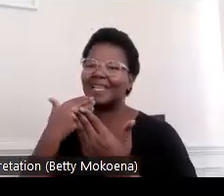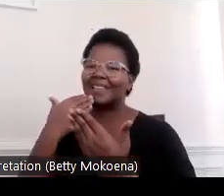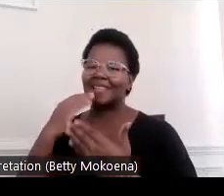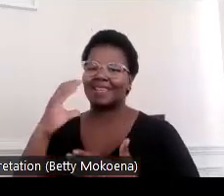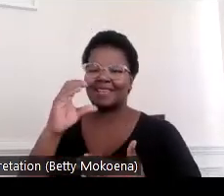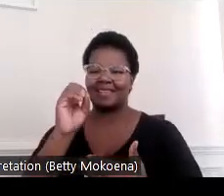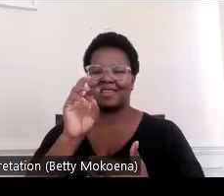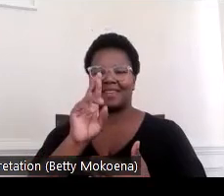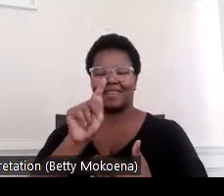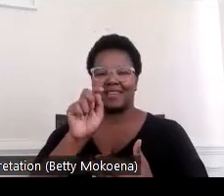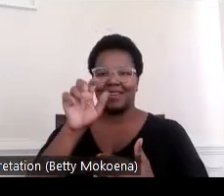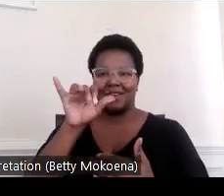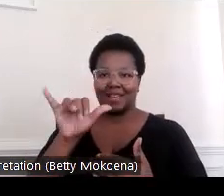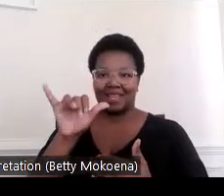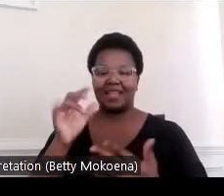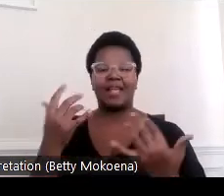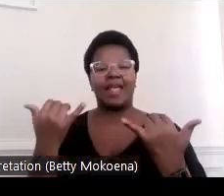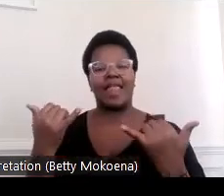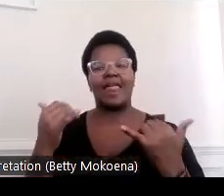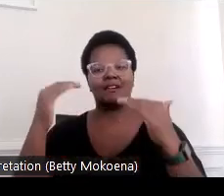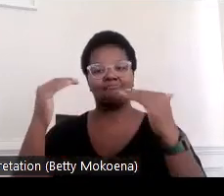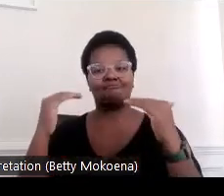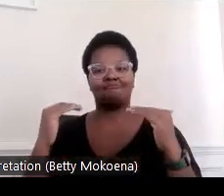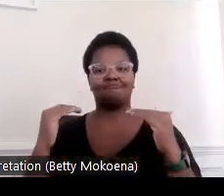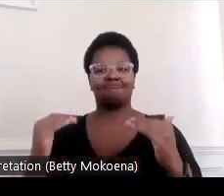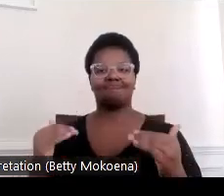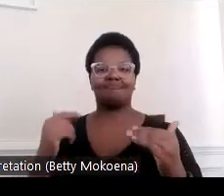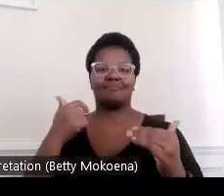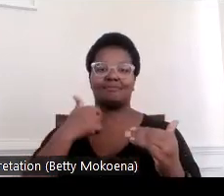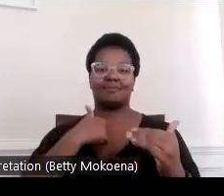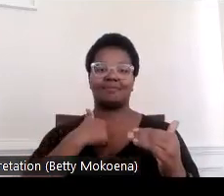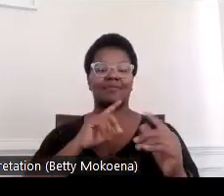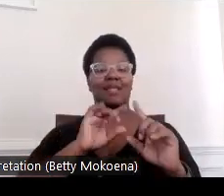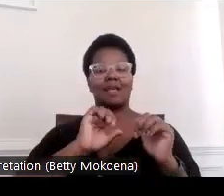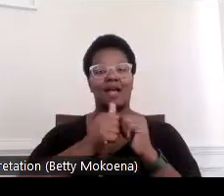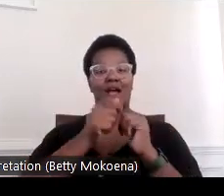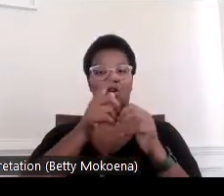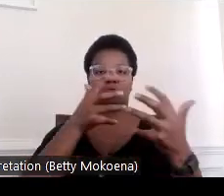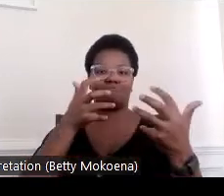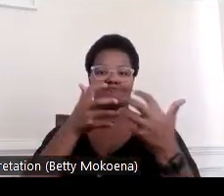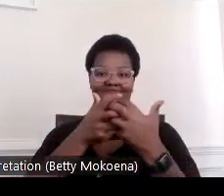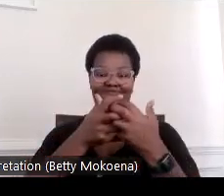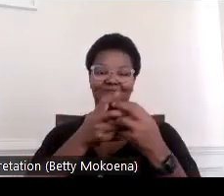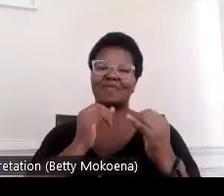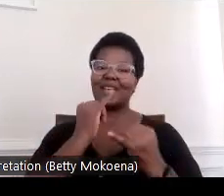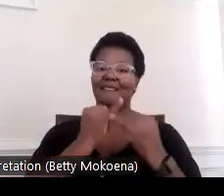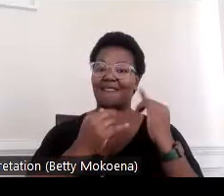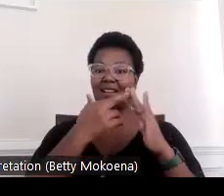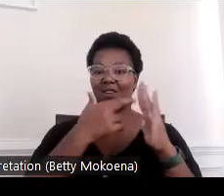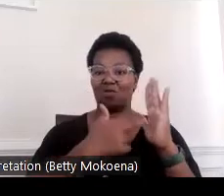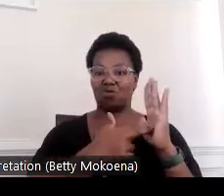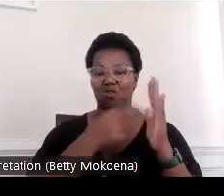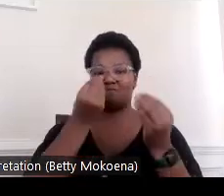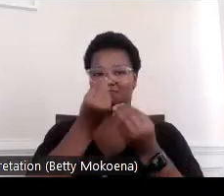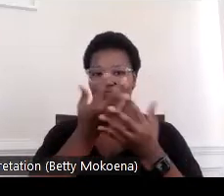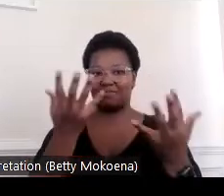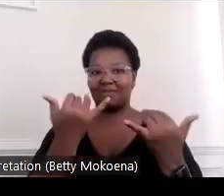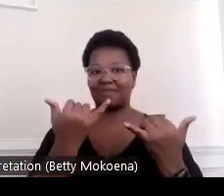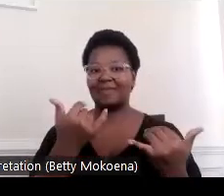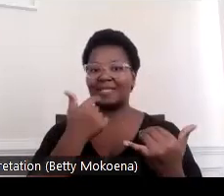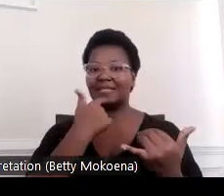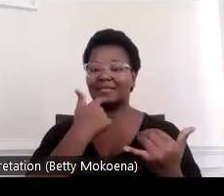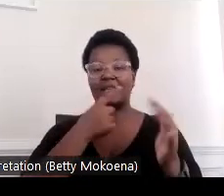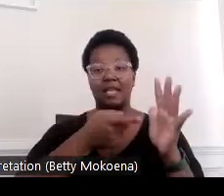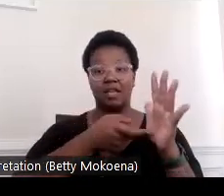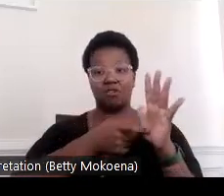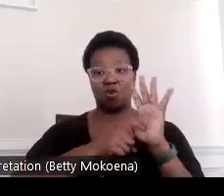Gracias Kourtney Ahora yo voy a hablar aquí un poquito sobre cumplir con la regla final han escuchado muchísimo